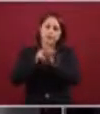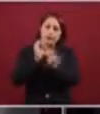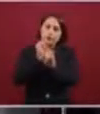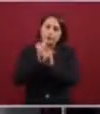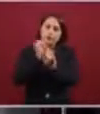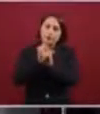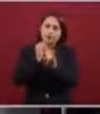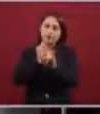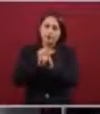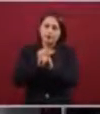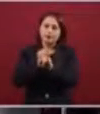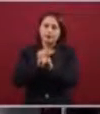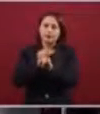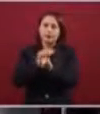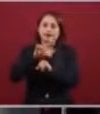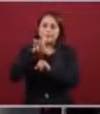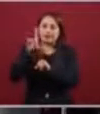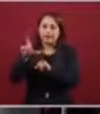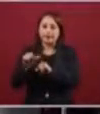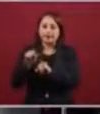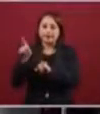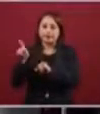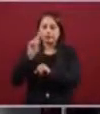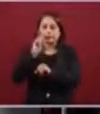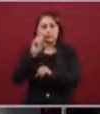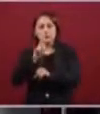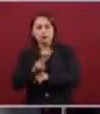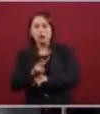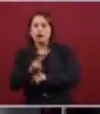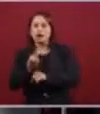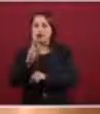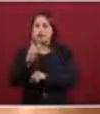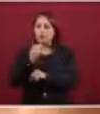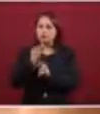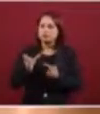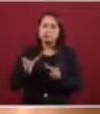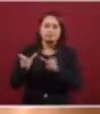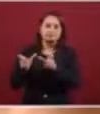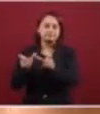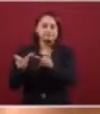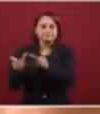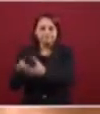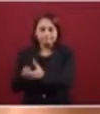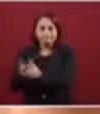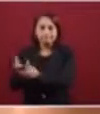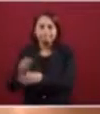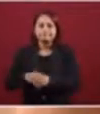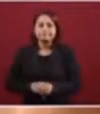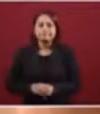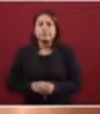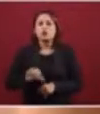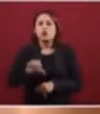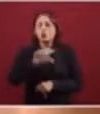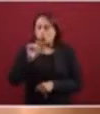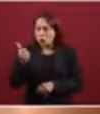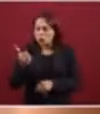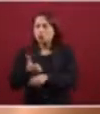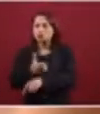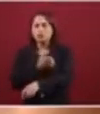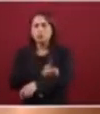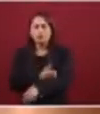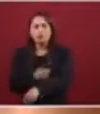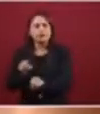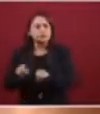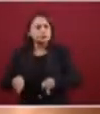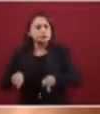fue acompañada por policías, han referido que otros compañeros también fueron acompañados por autoridades para salir de las